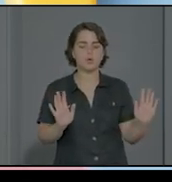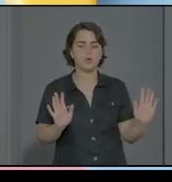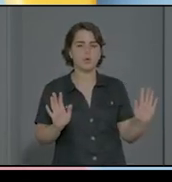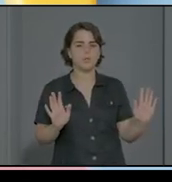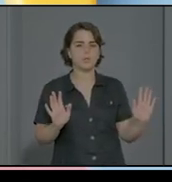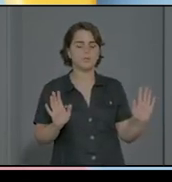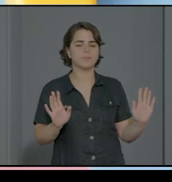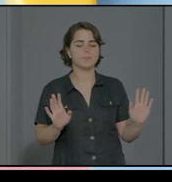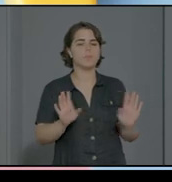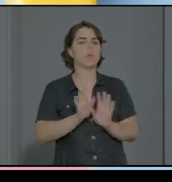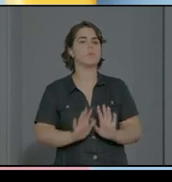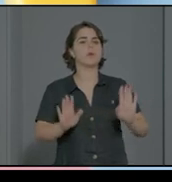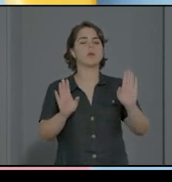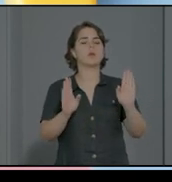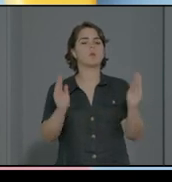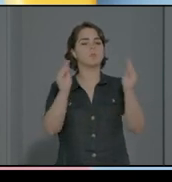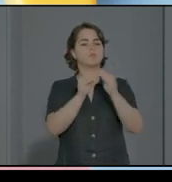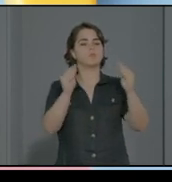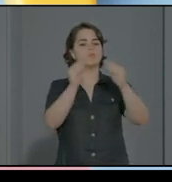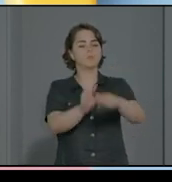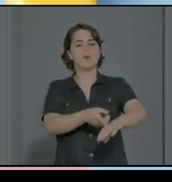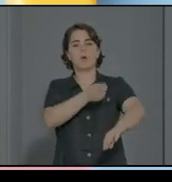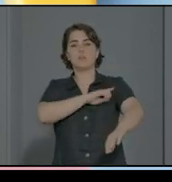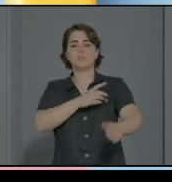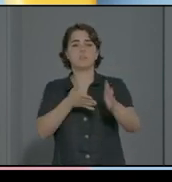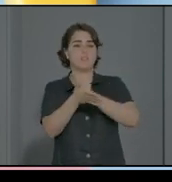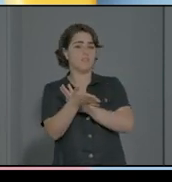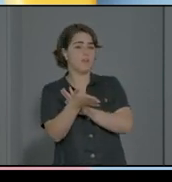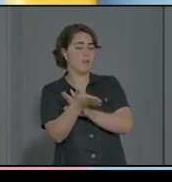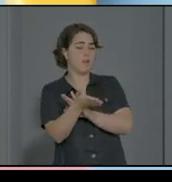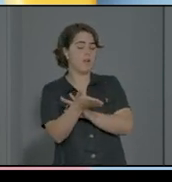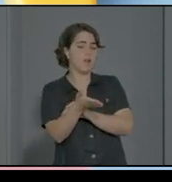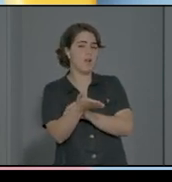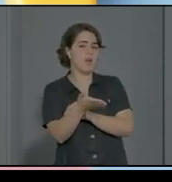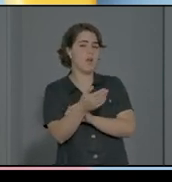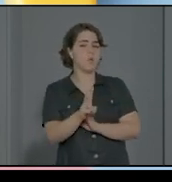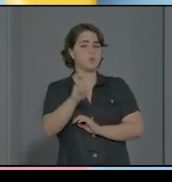una excesiva sincronización puede no ser necesariamente algo útil.